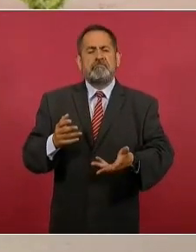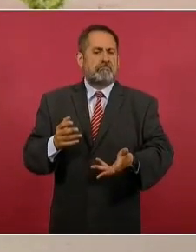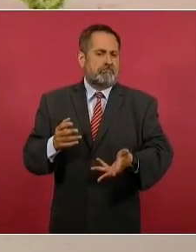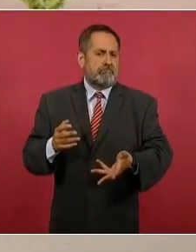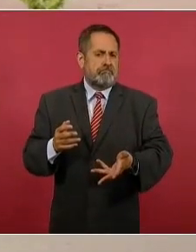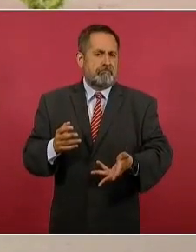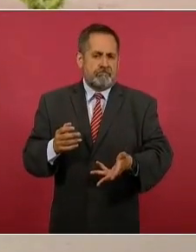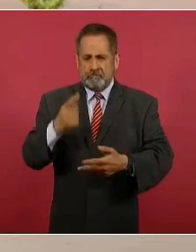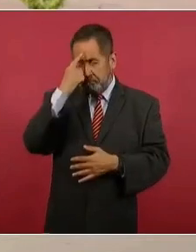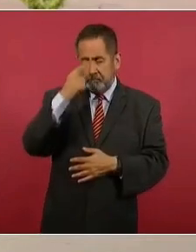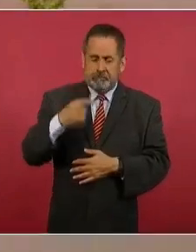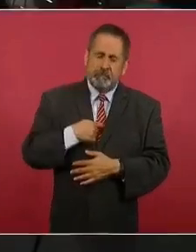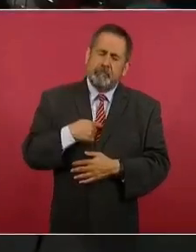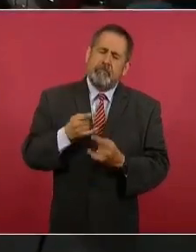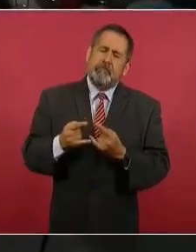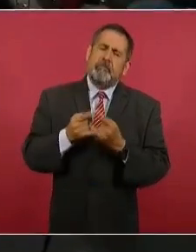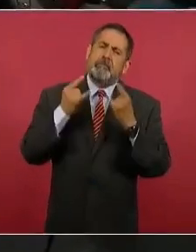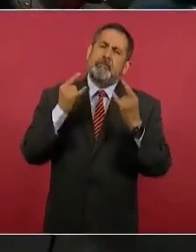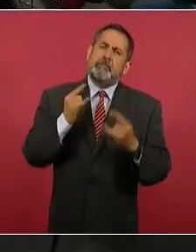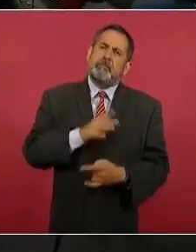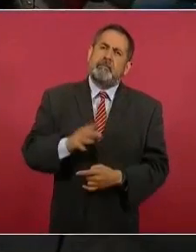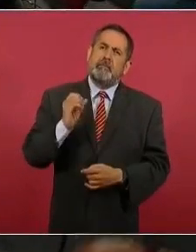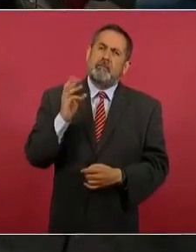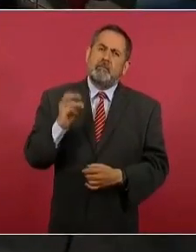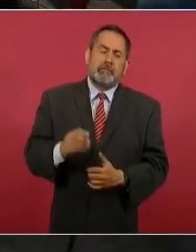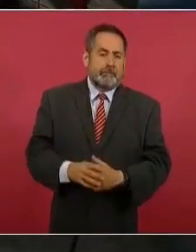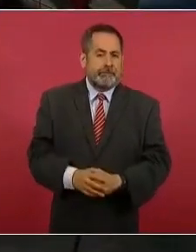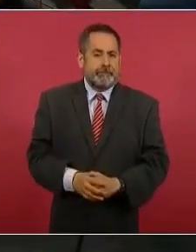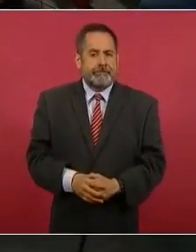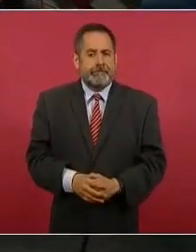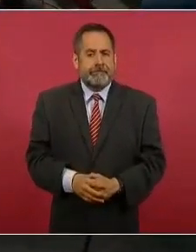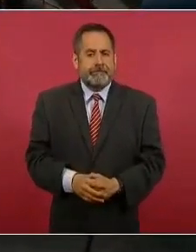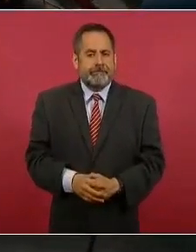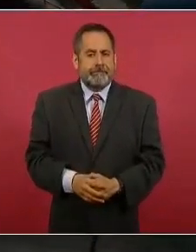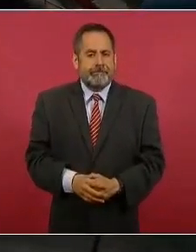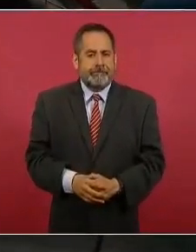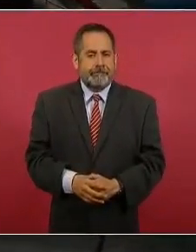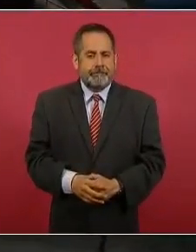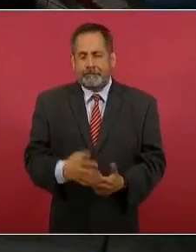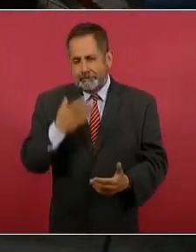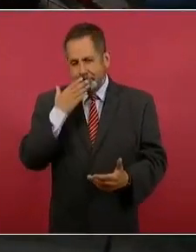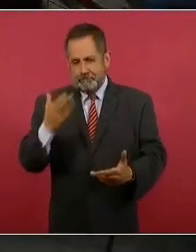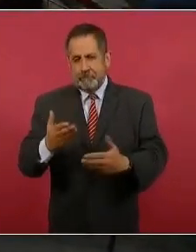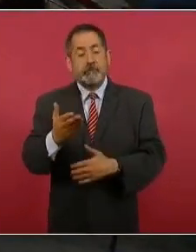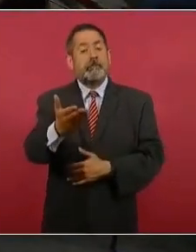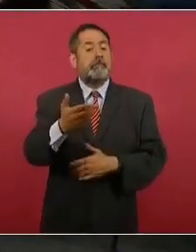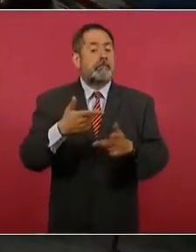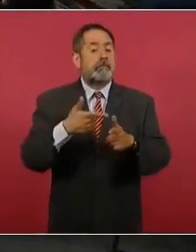pues para mí es histórico. Muy bien, vamos.